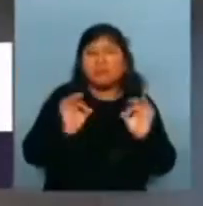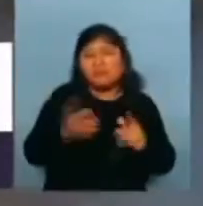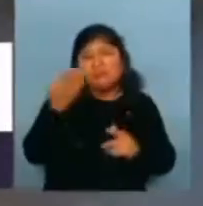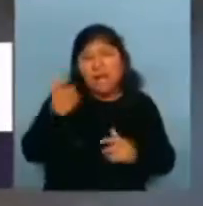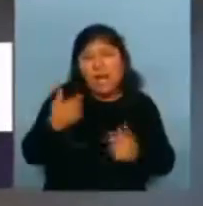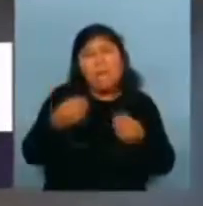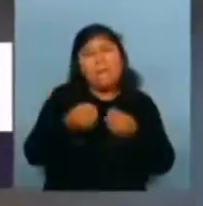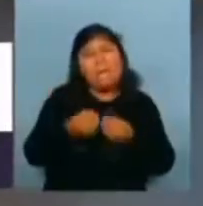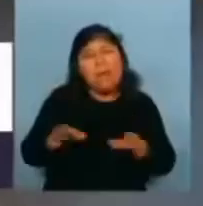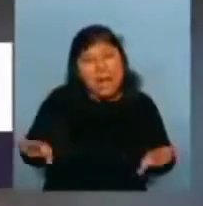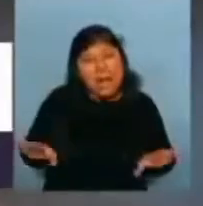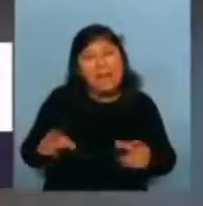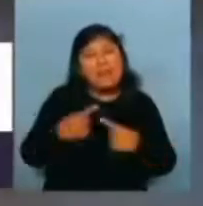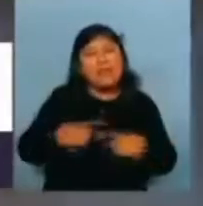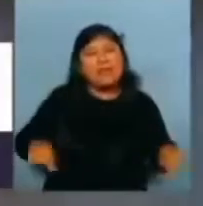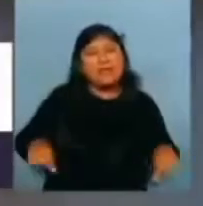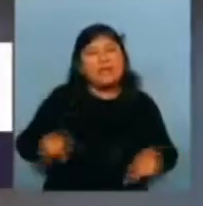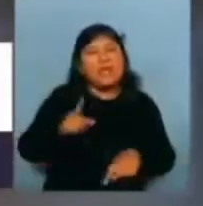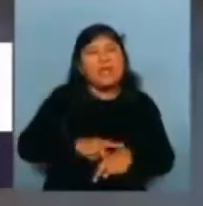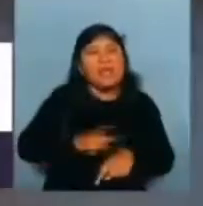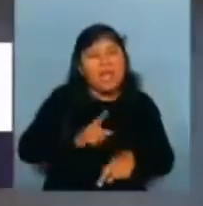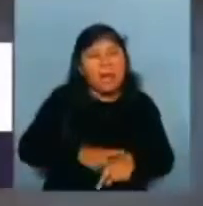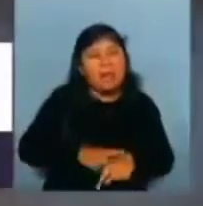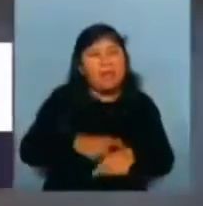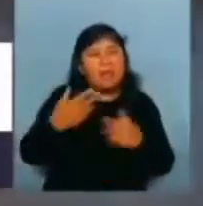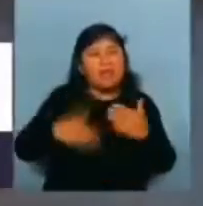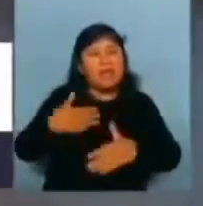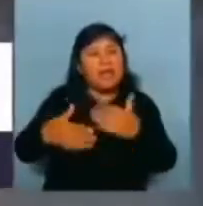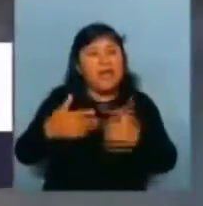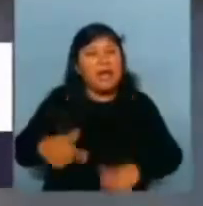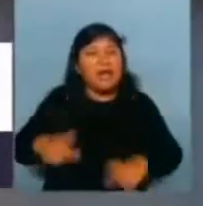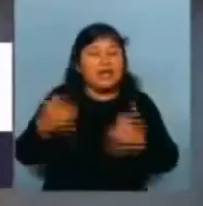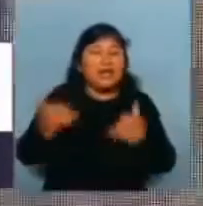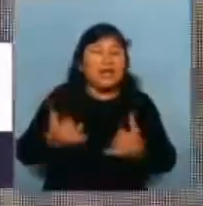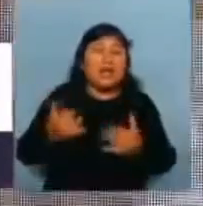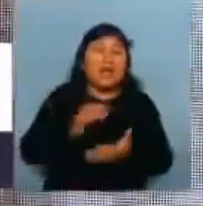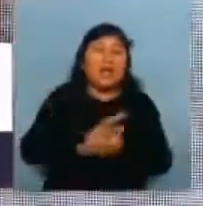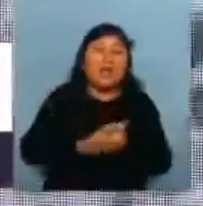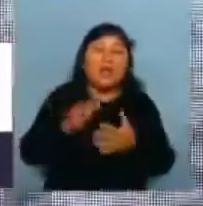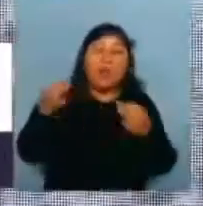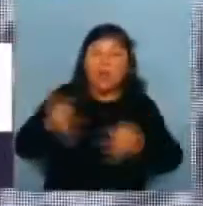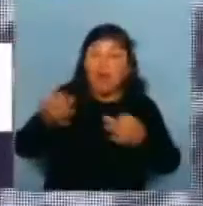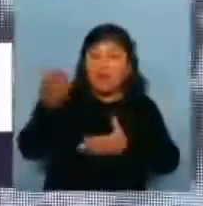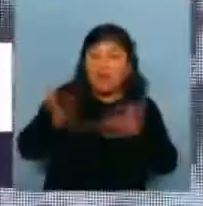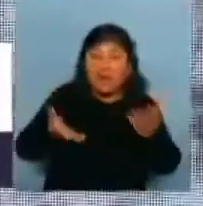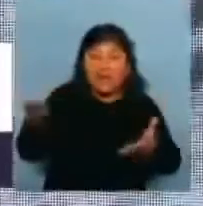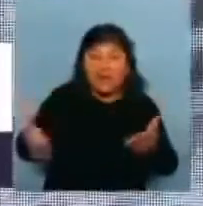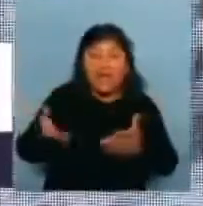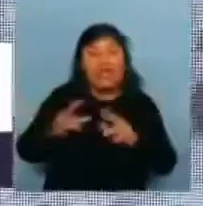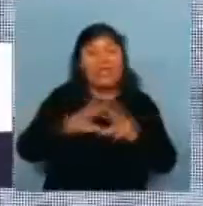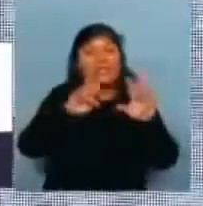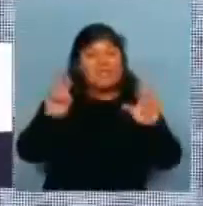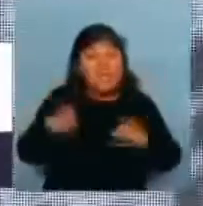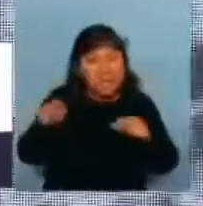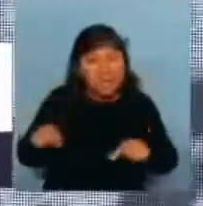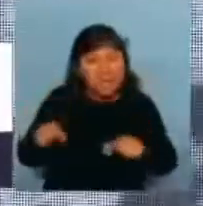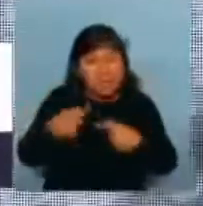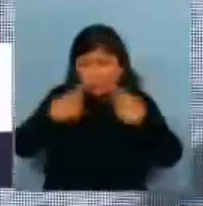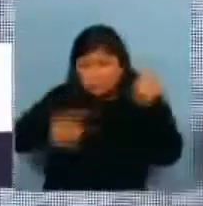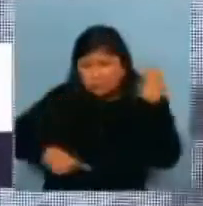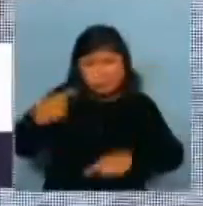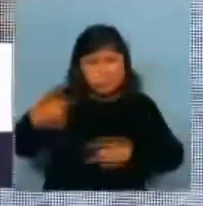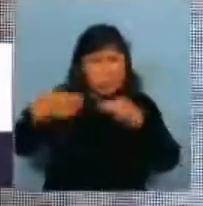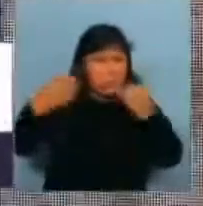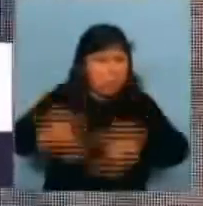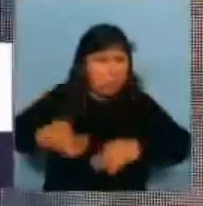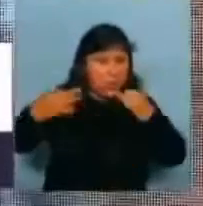hace un tiempo esta parte, en lo que hace a tener buenos representantes, digamos así, con títulos y todo, bueno, ahora tienen en